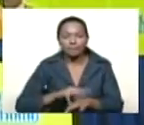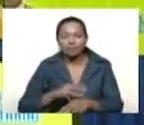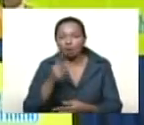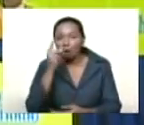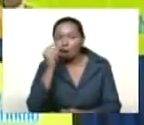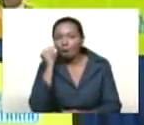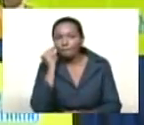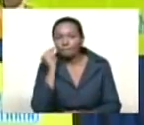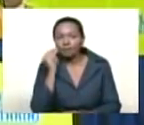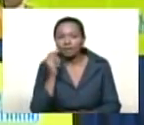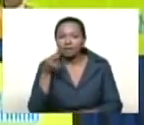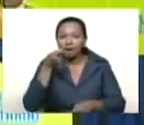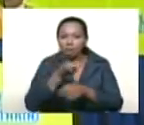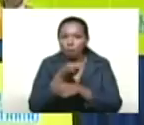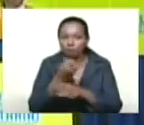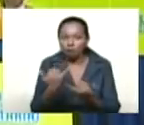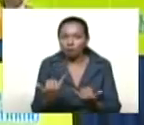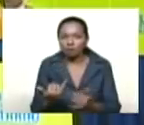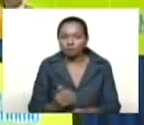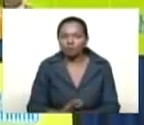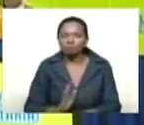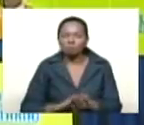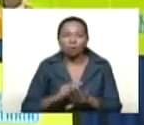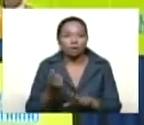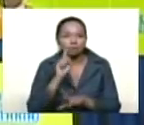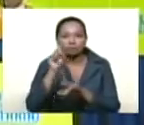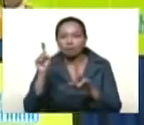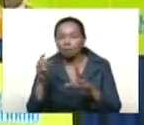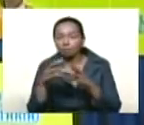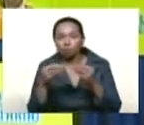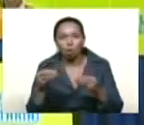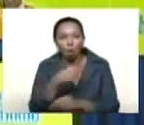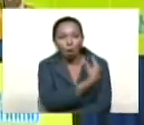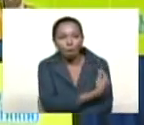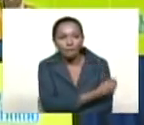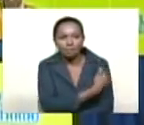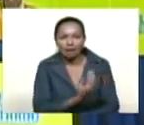médicas se están graduando, porque los necesitan nuestros hospitales.